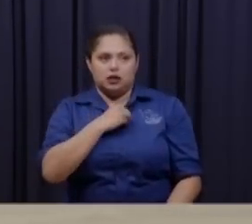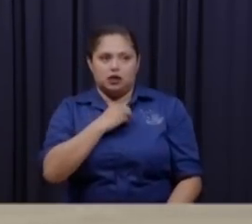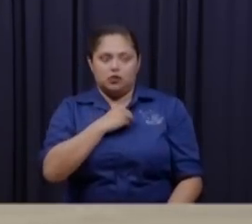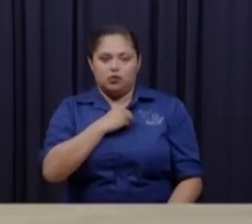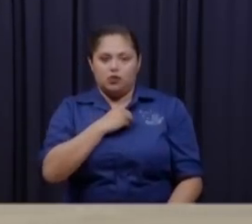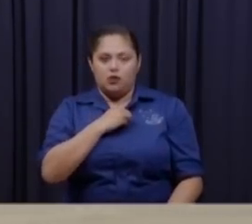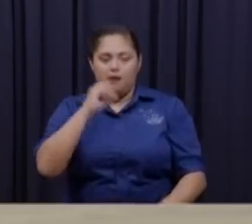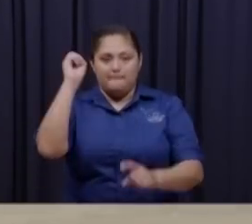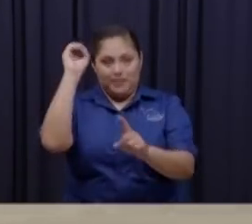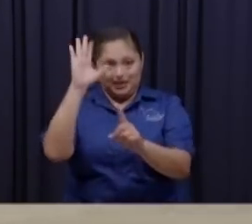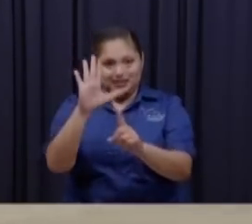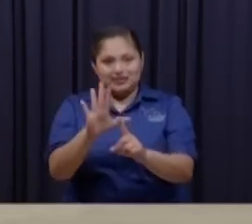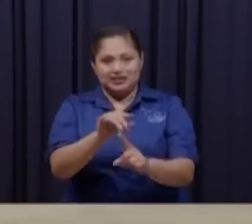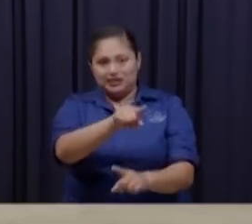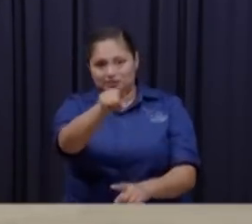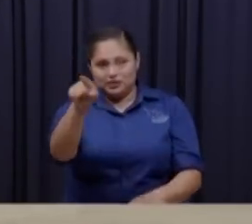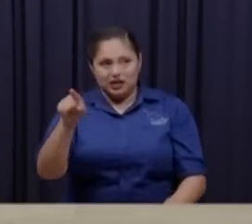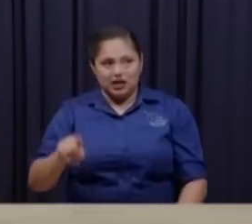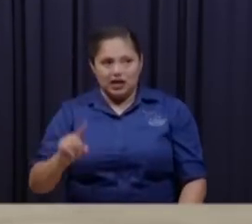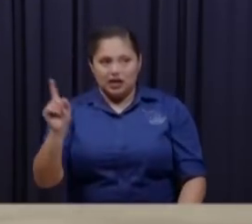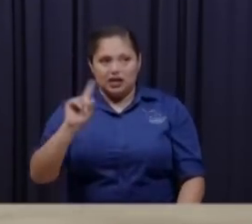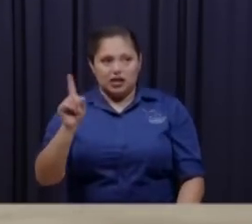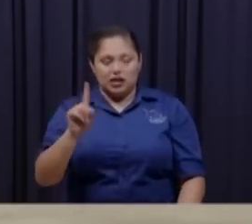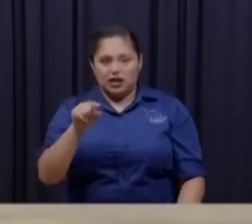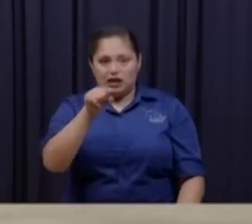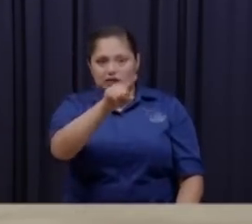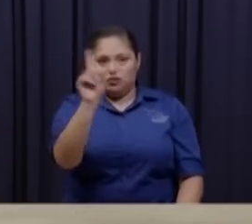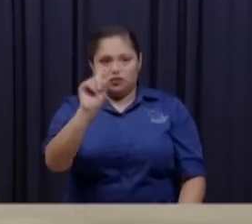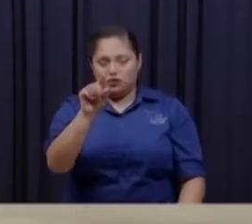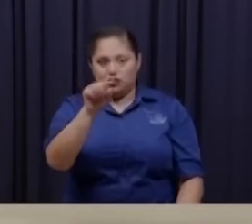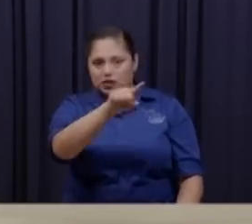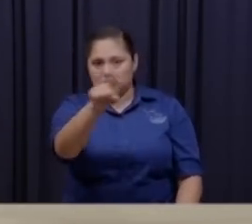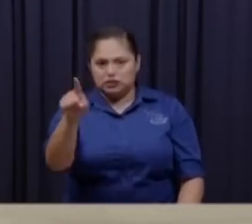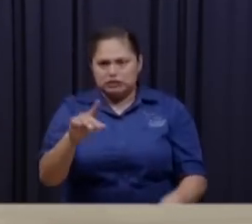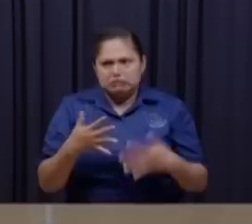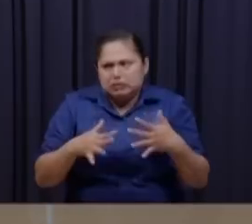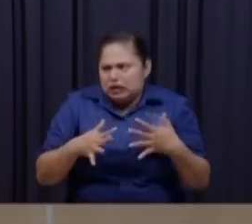edificación y no causarle temor, miedo a la gente.